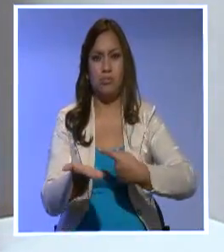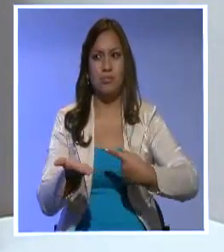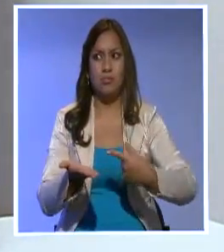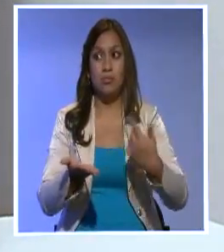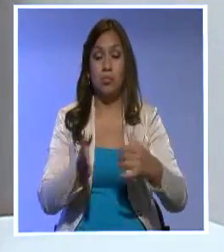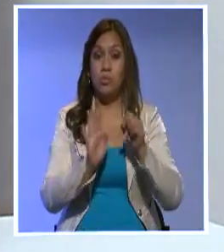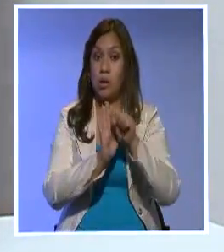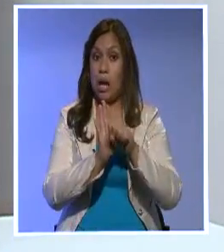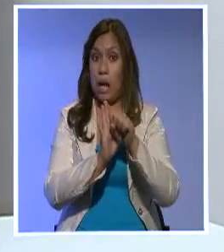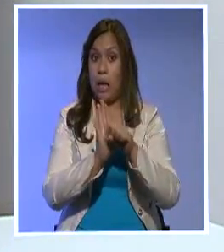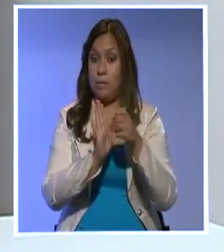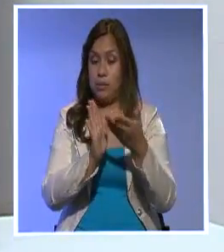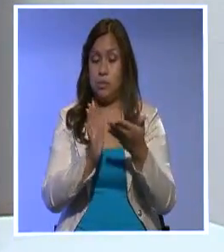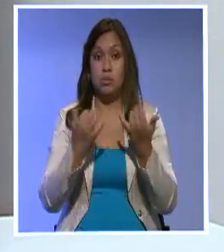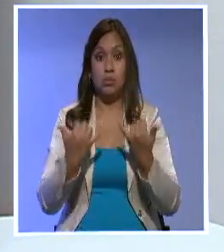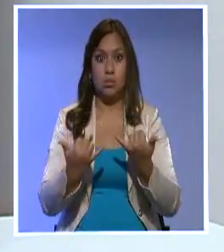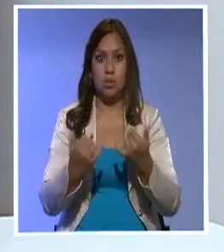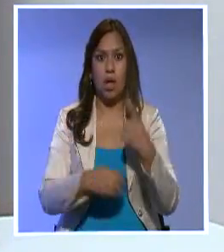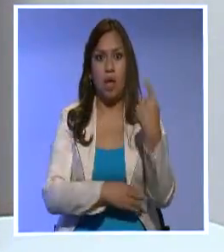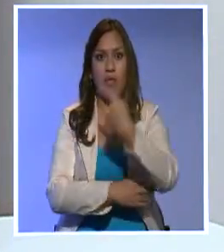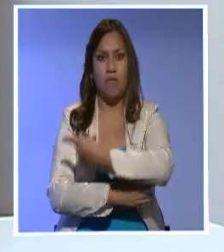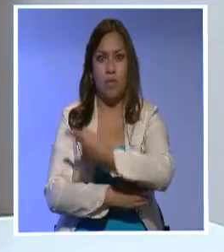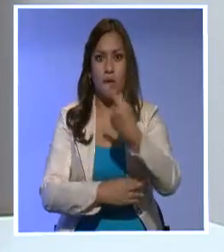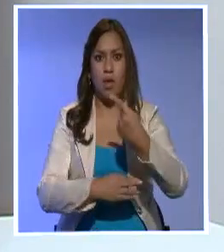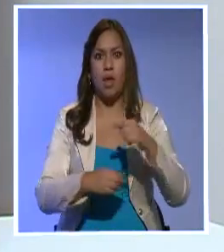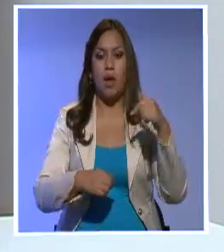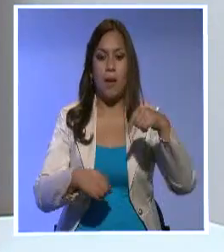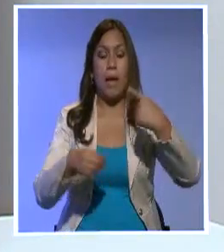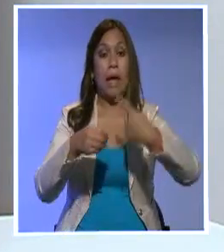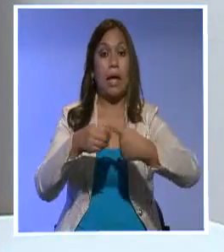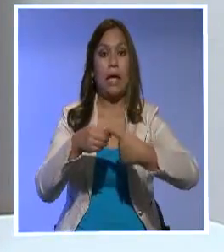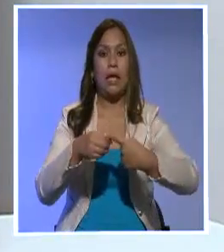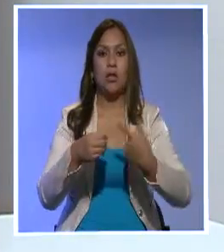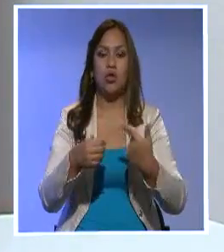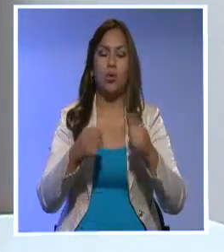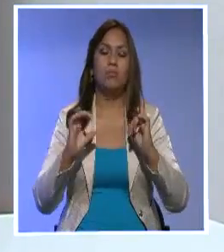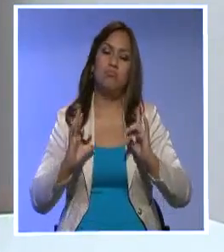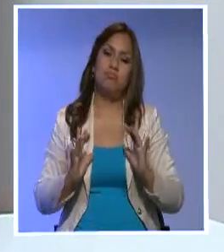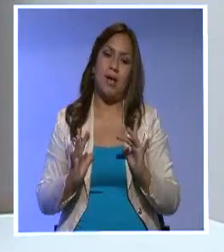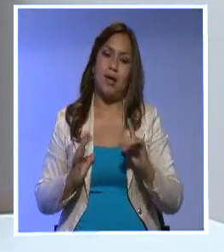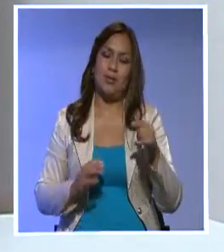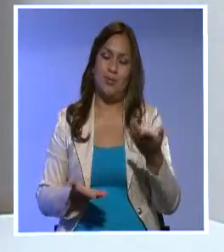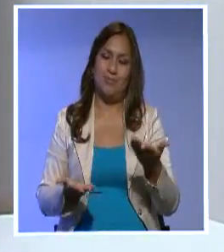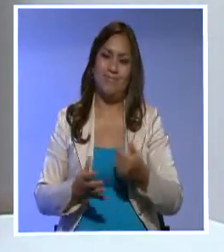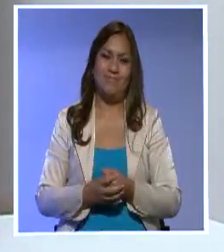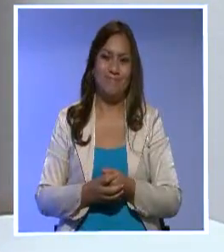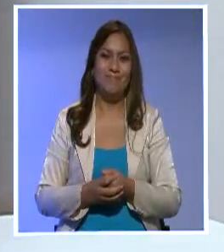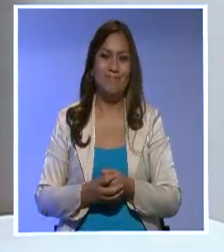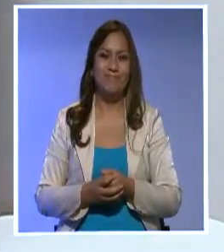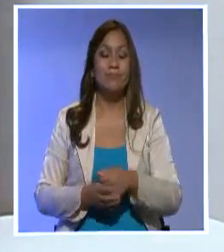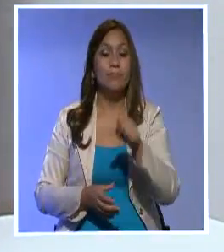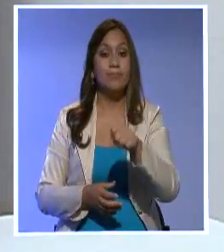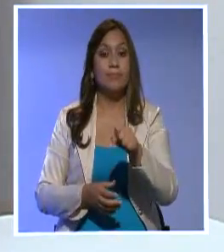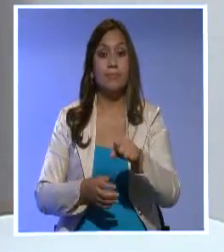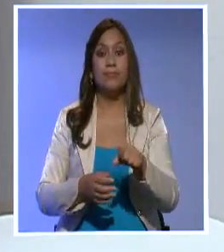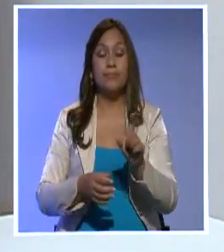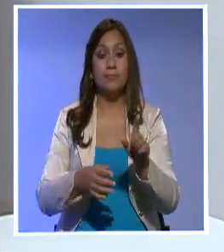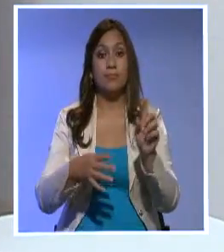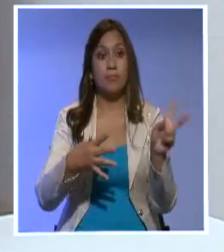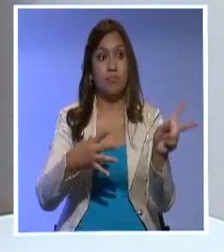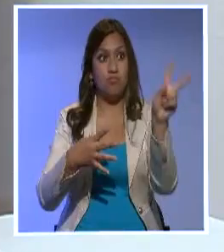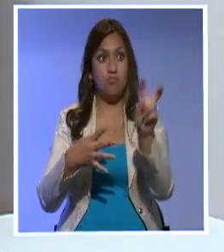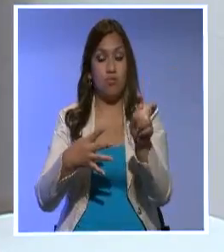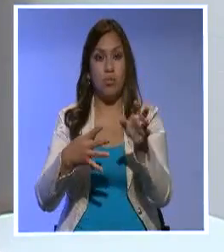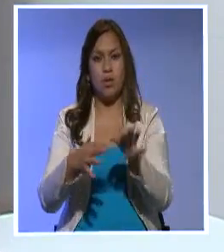grabación debido a que hoy día es un día feriado para el distrito metropolitano de quito presidente gabriel a otro tema importante en torno a la